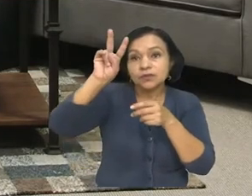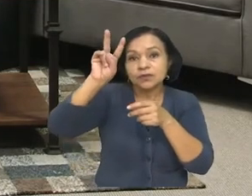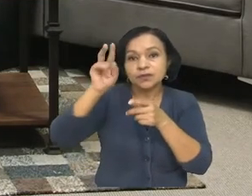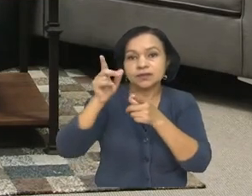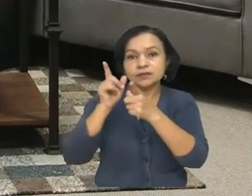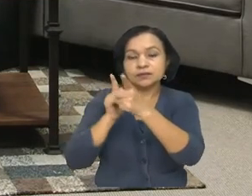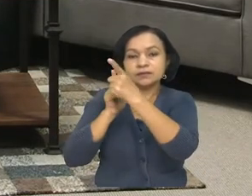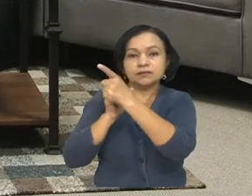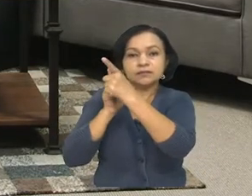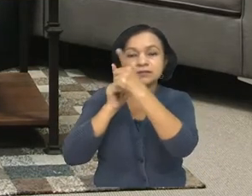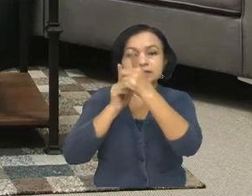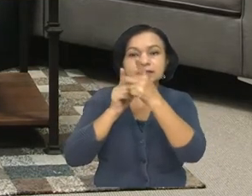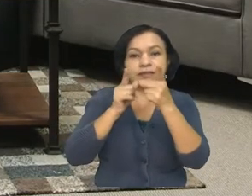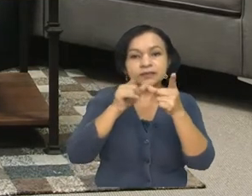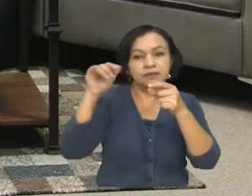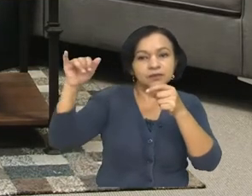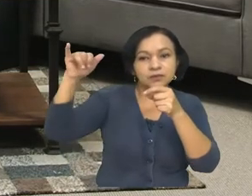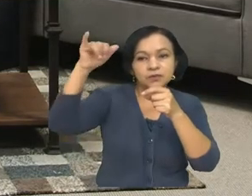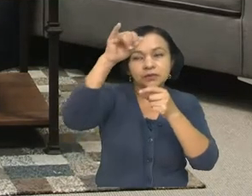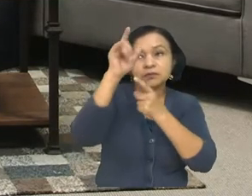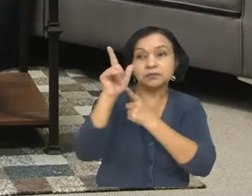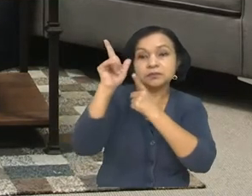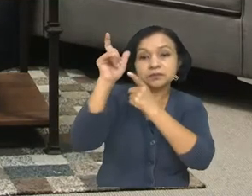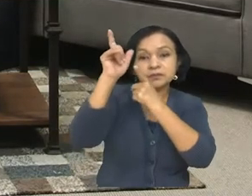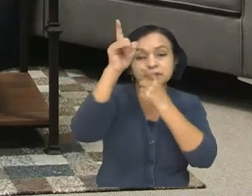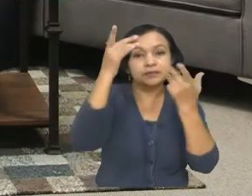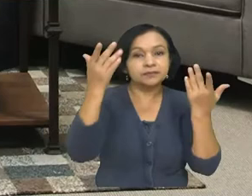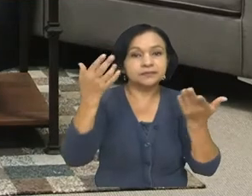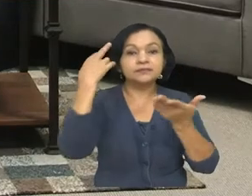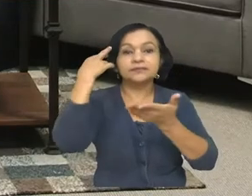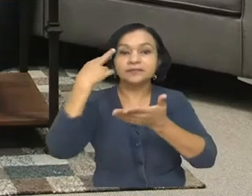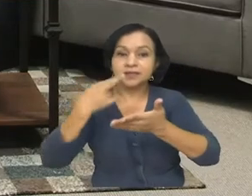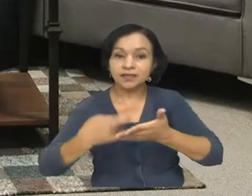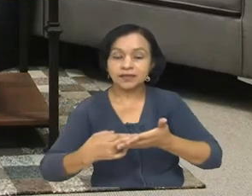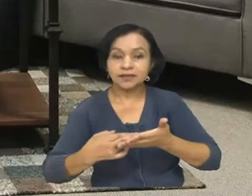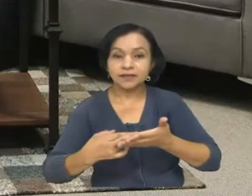guerra disparándole a los aviones. Y recuerdo que